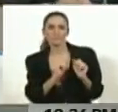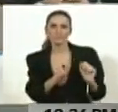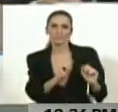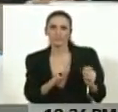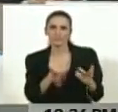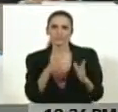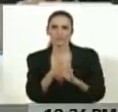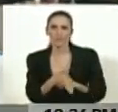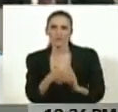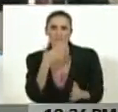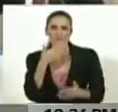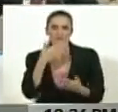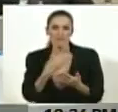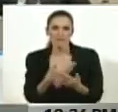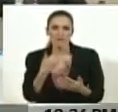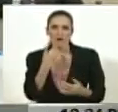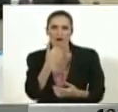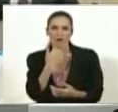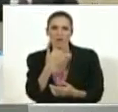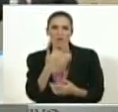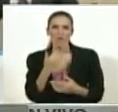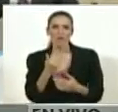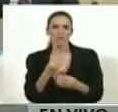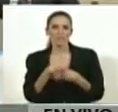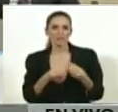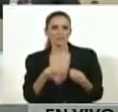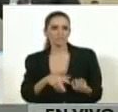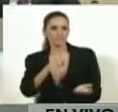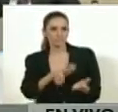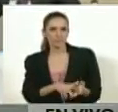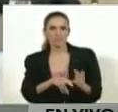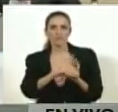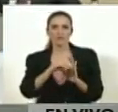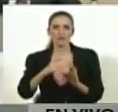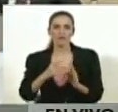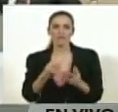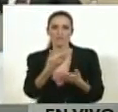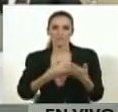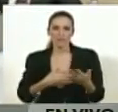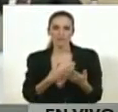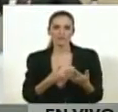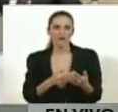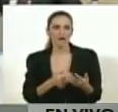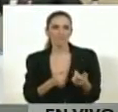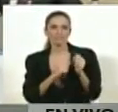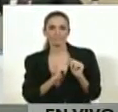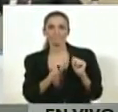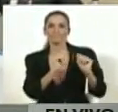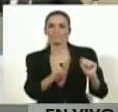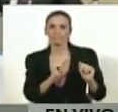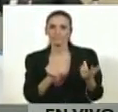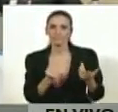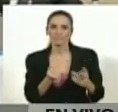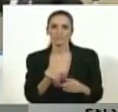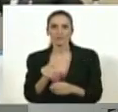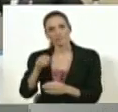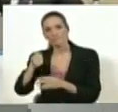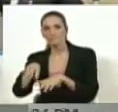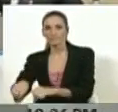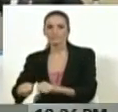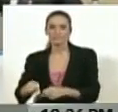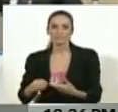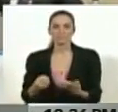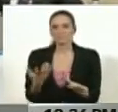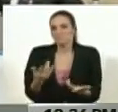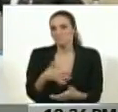repudio ante la solicitud de la activación de la carta democrática Interamericana en nuestro país sin embargo